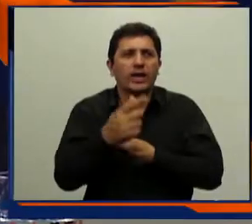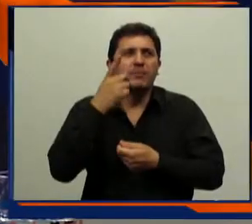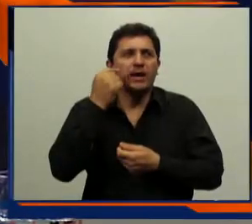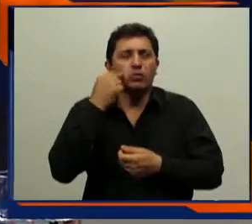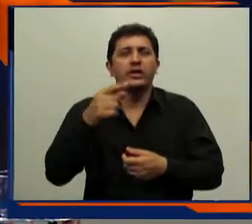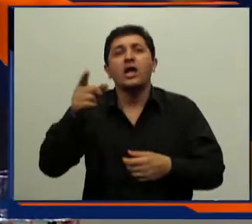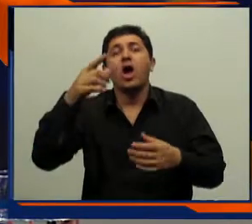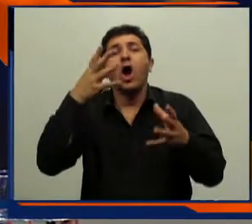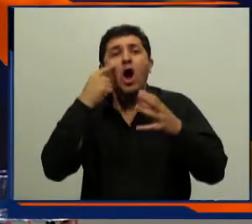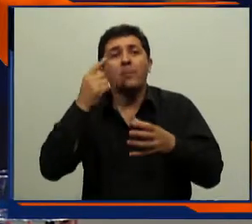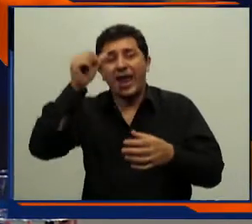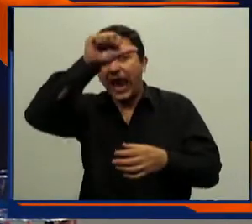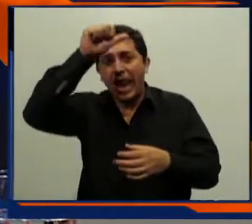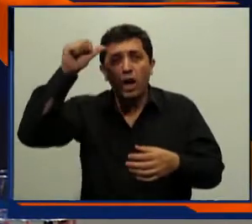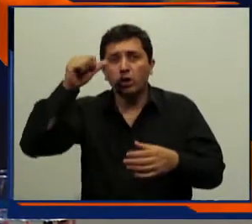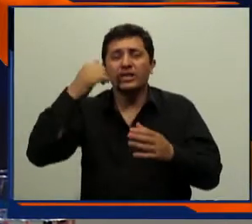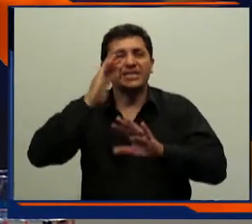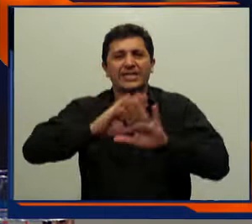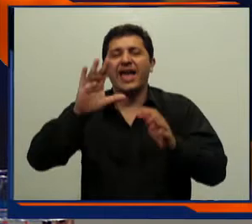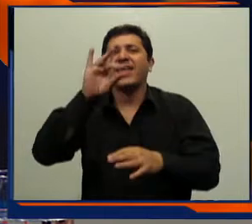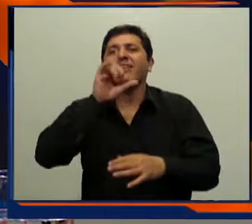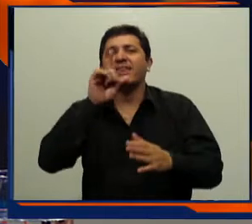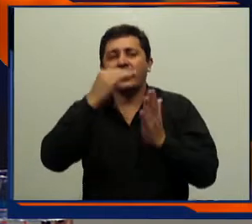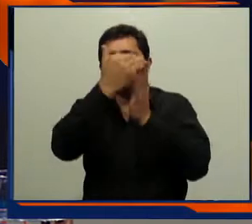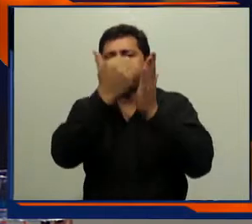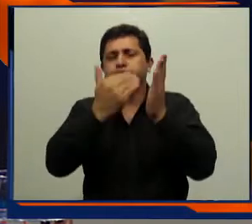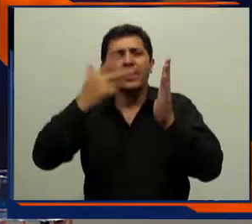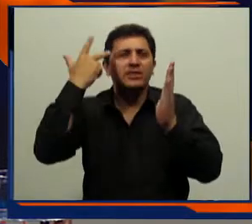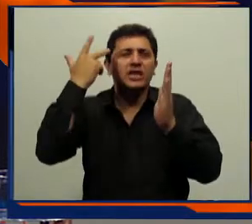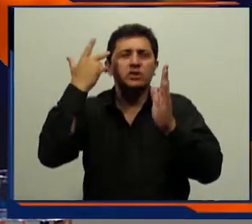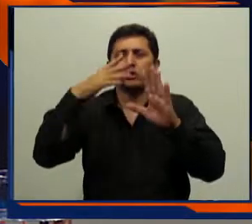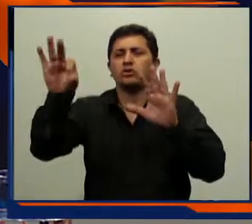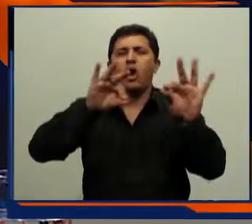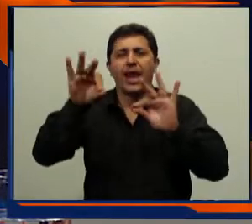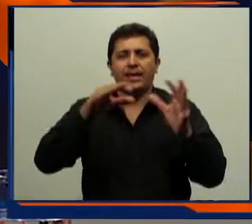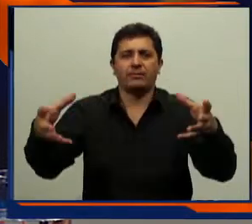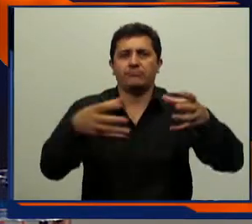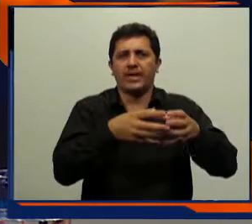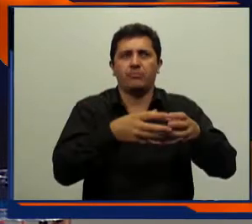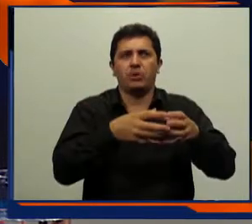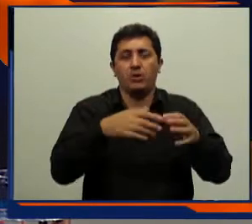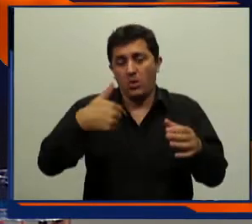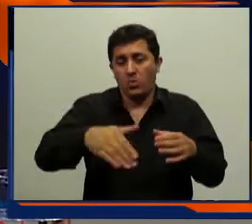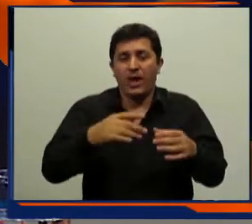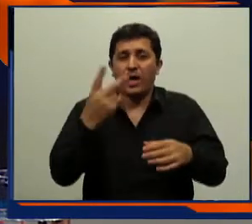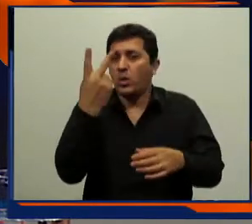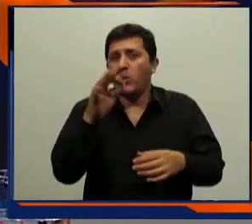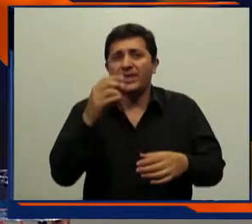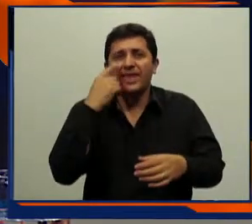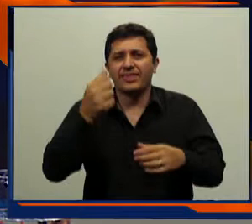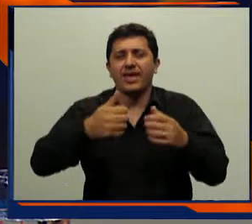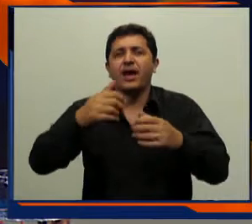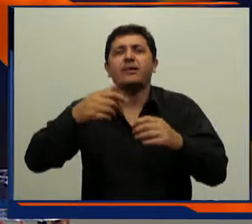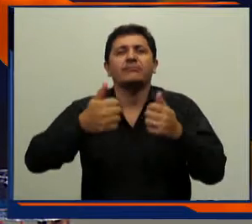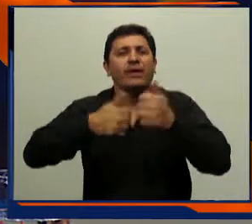El Chapa Arretegui ha dado la lista a los 18 convocados, los 18 leones que van a participar en breve, en 20 días nomás del Mundial